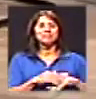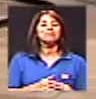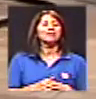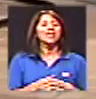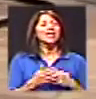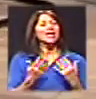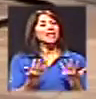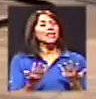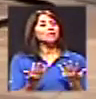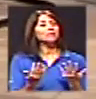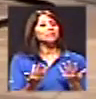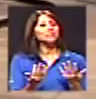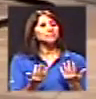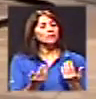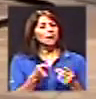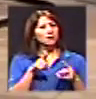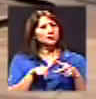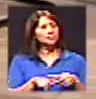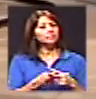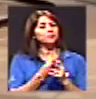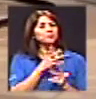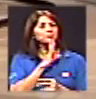vez, Henry, partamos un poquito de